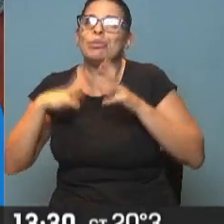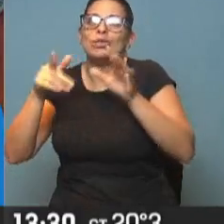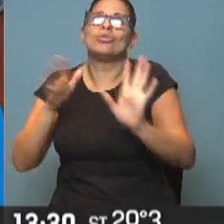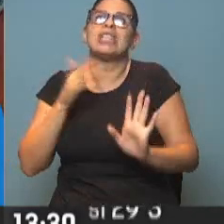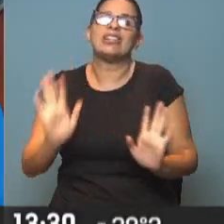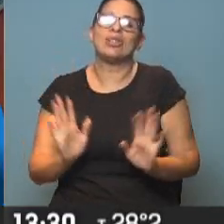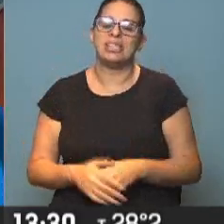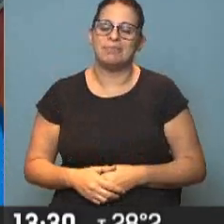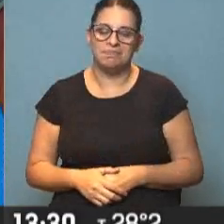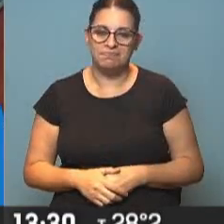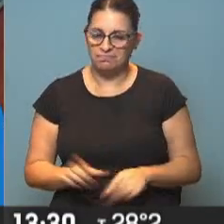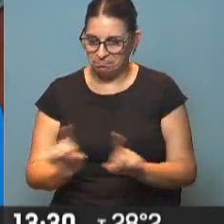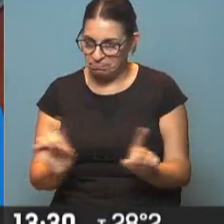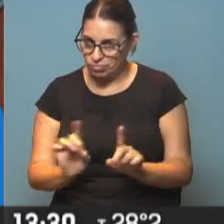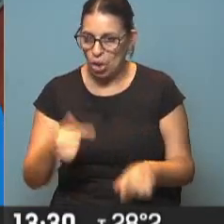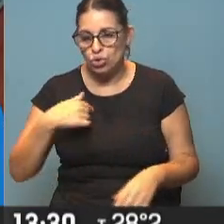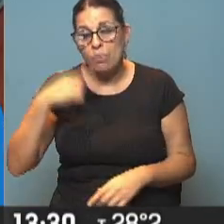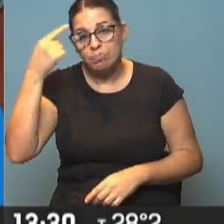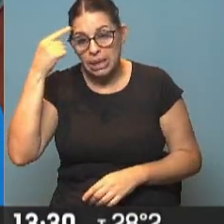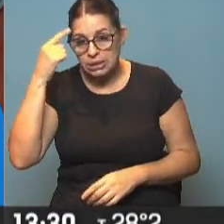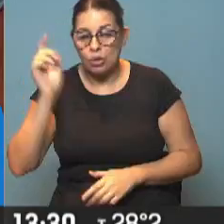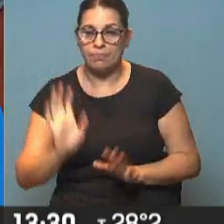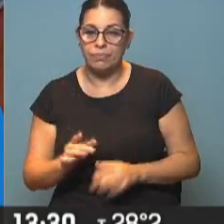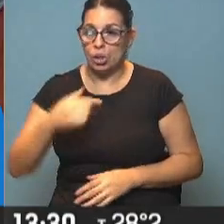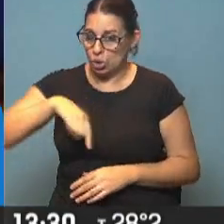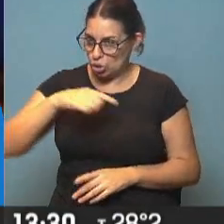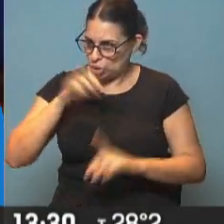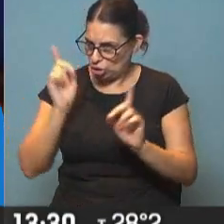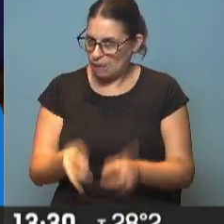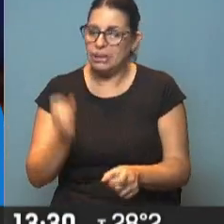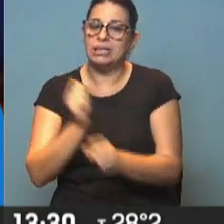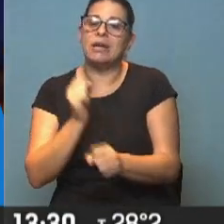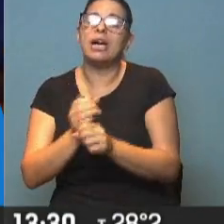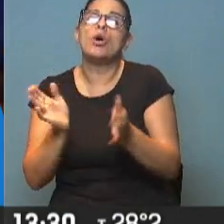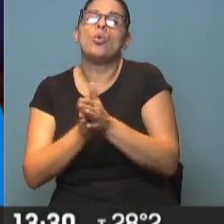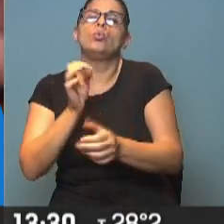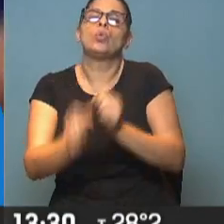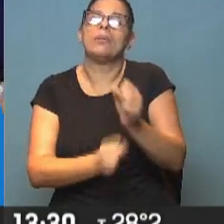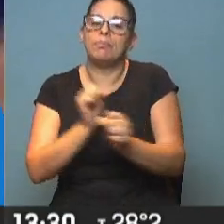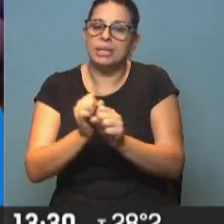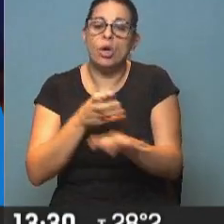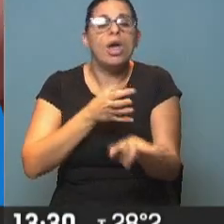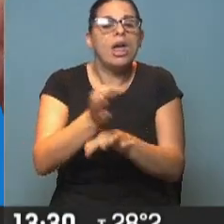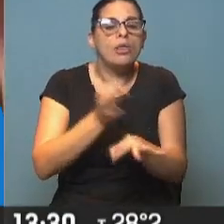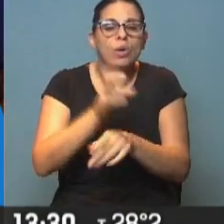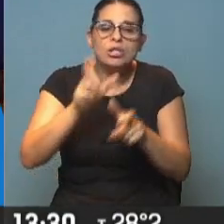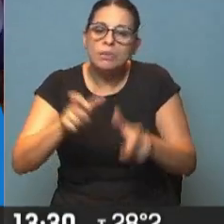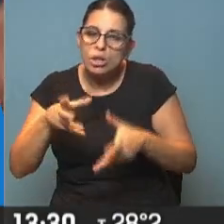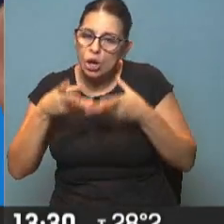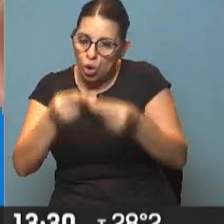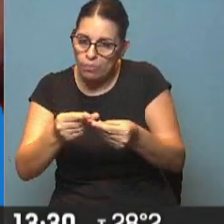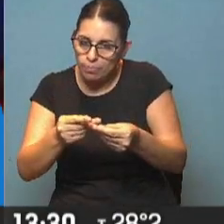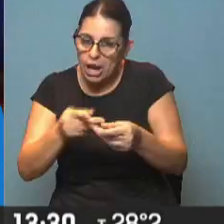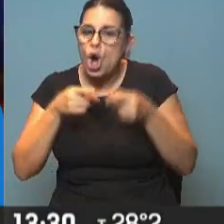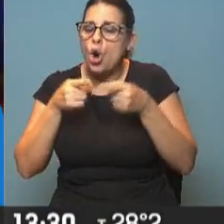ahí no bueno yo creo que nosotros también trabajamos con los proveedores esto es en educación en consumo dirigido